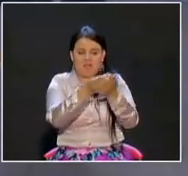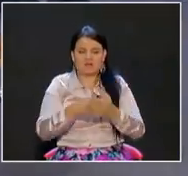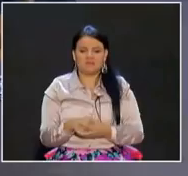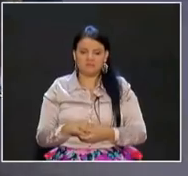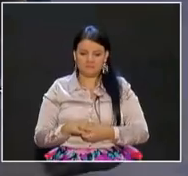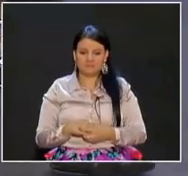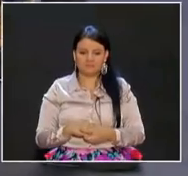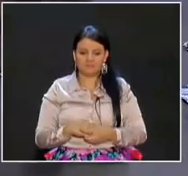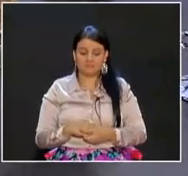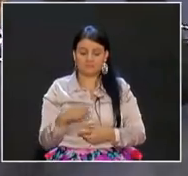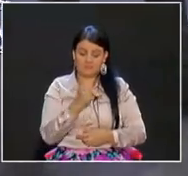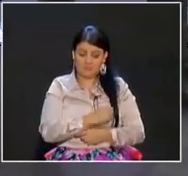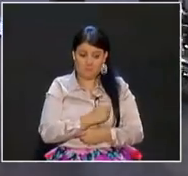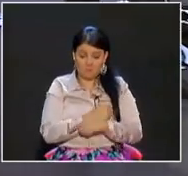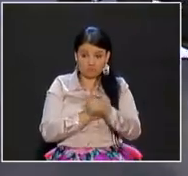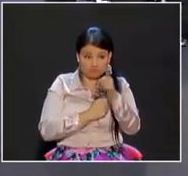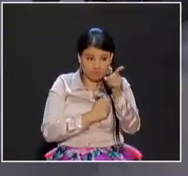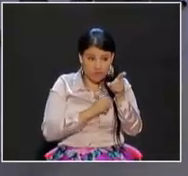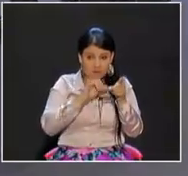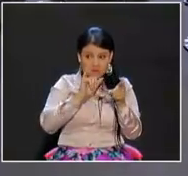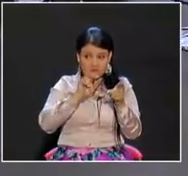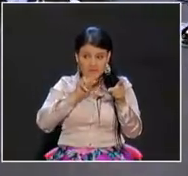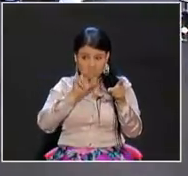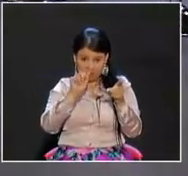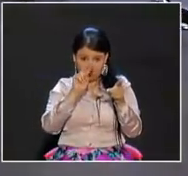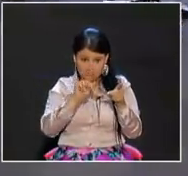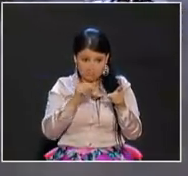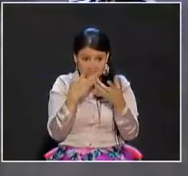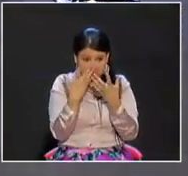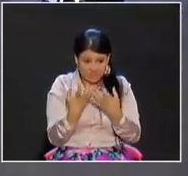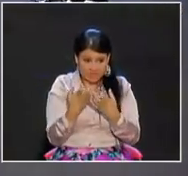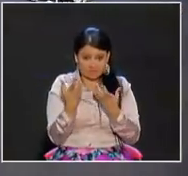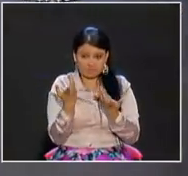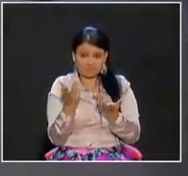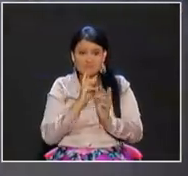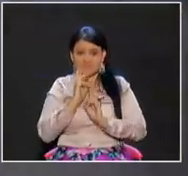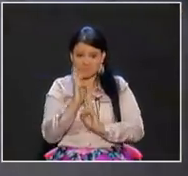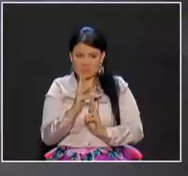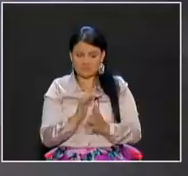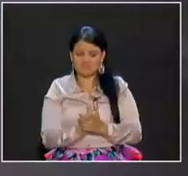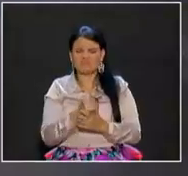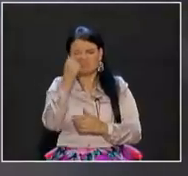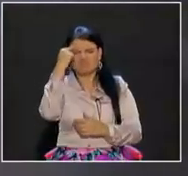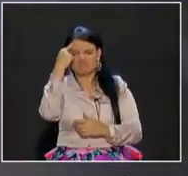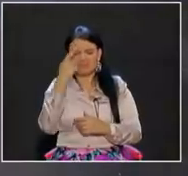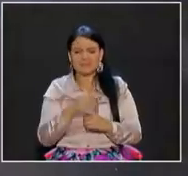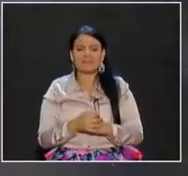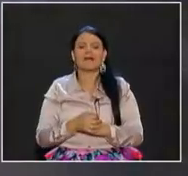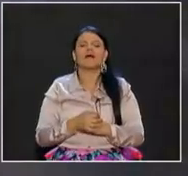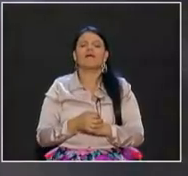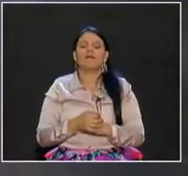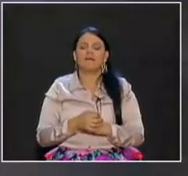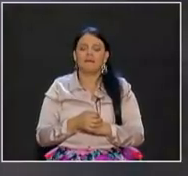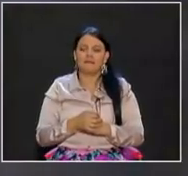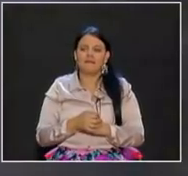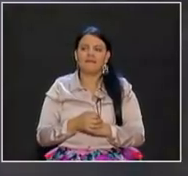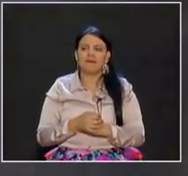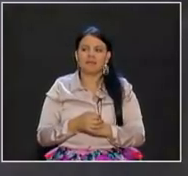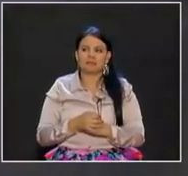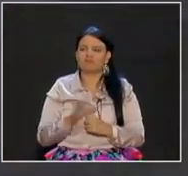tiene iván mauricio por si quiere agregar algo sobre lo que dijeron o responderle a nuestros compañeros no yo creo que todos estamos más o menos de acuerdo o sea